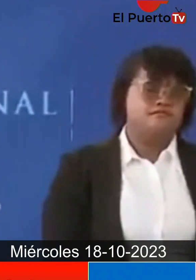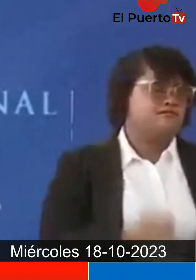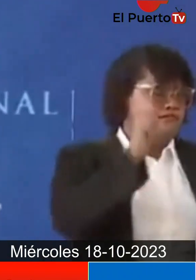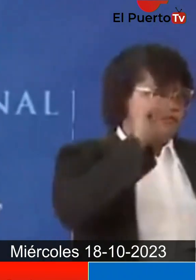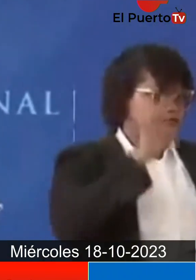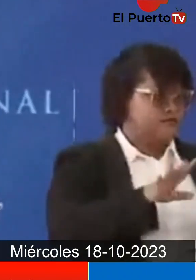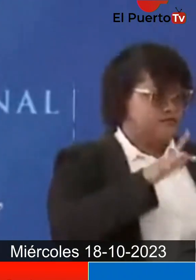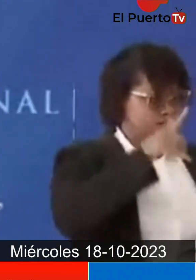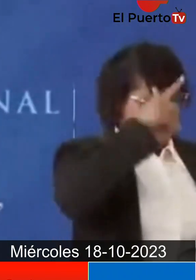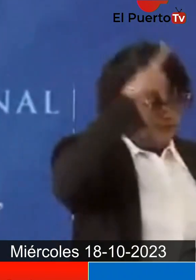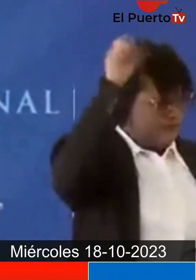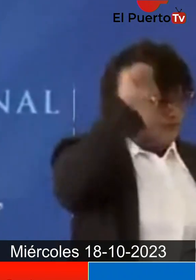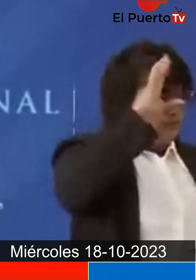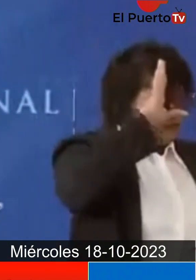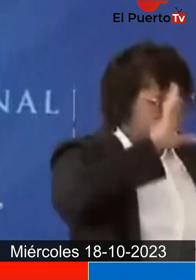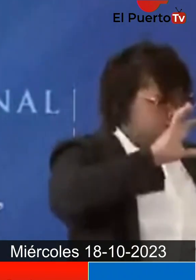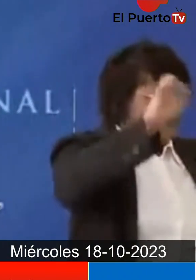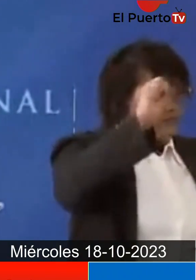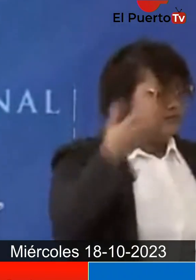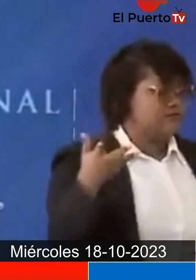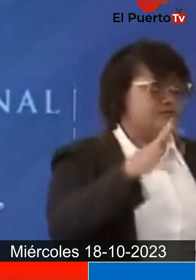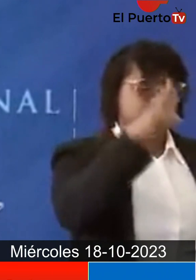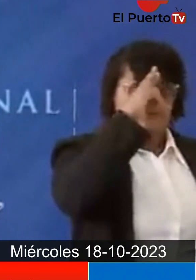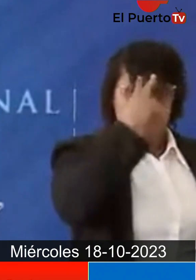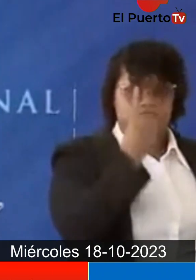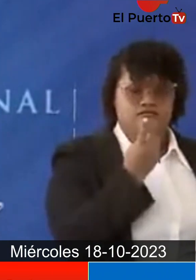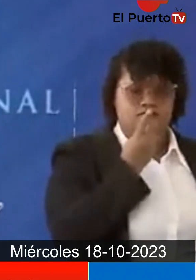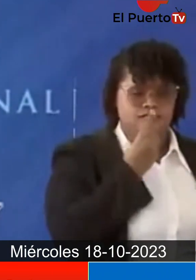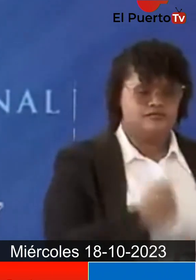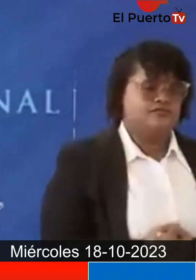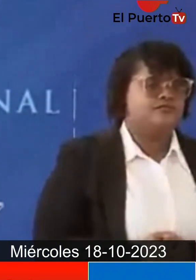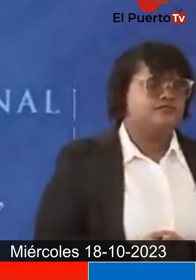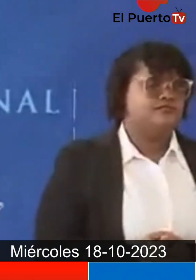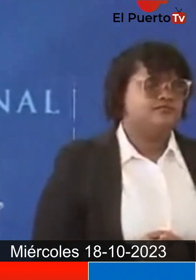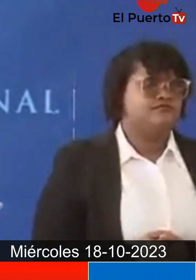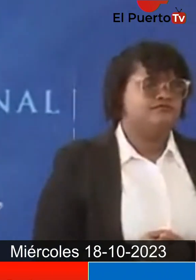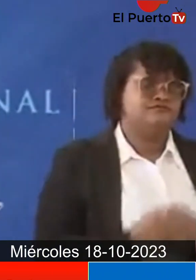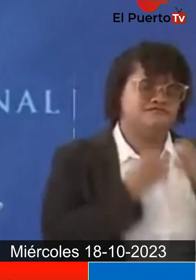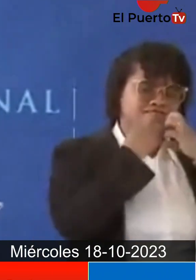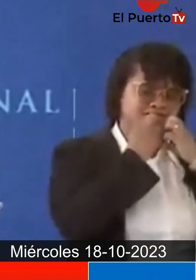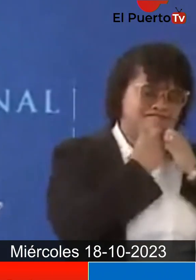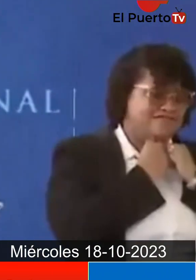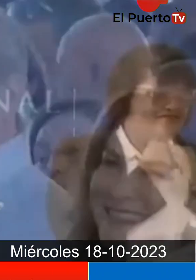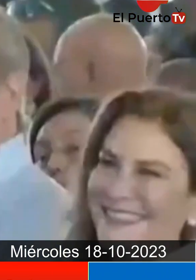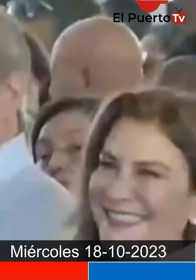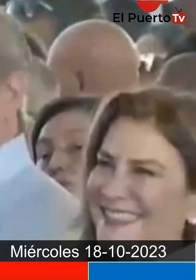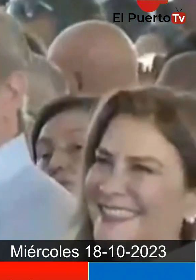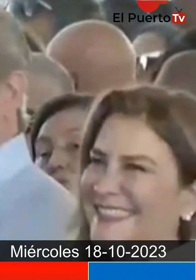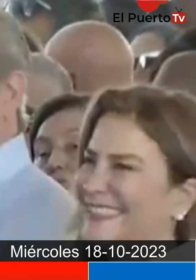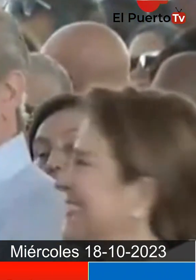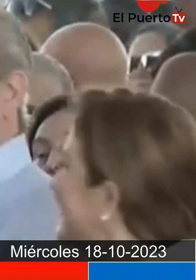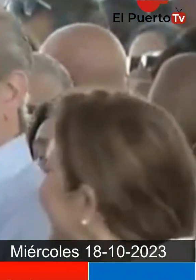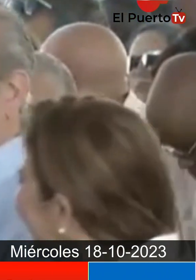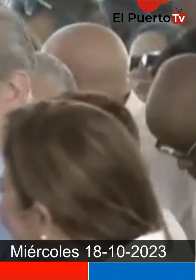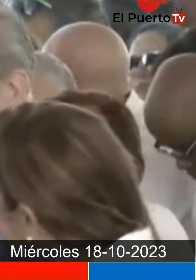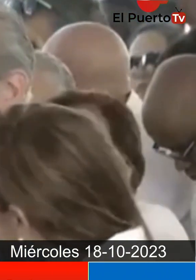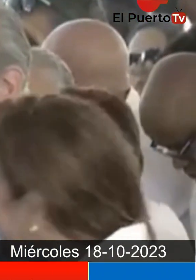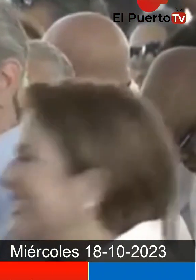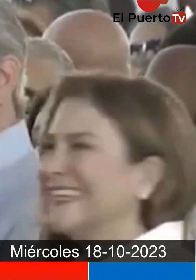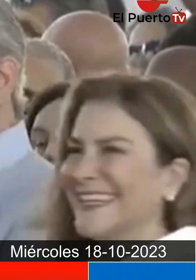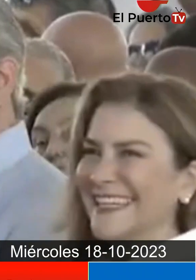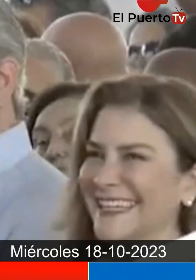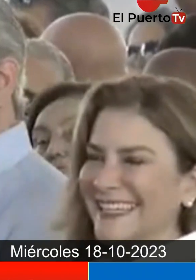Excelentísimo Luis Abinader, presidente constitucional de la República Dominicana. Apreciada Raquel Albaje, primera dama,